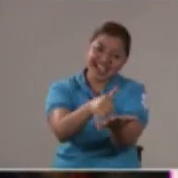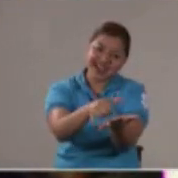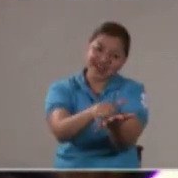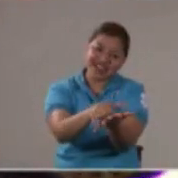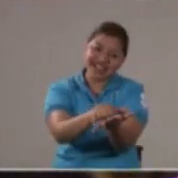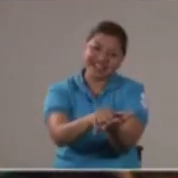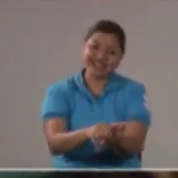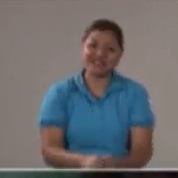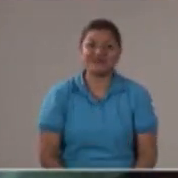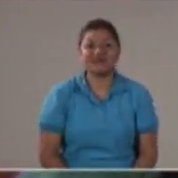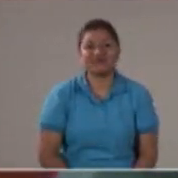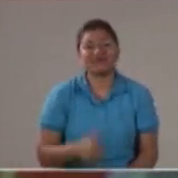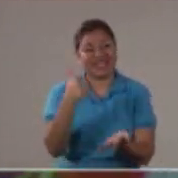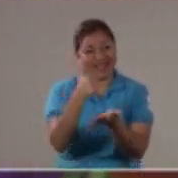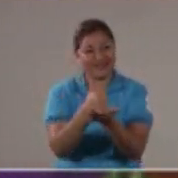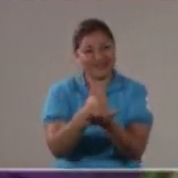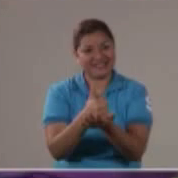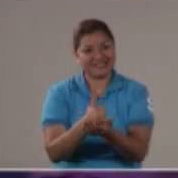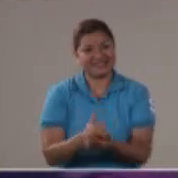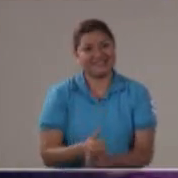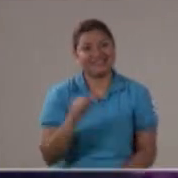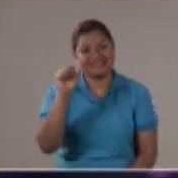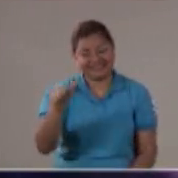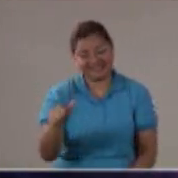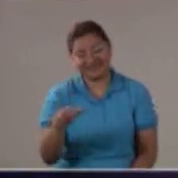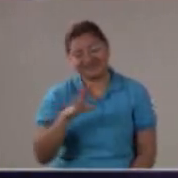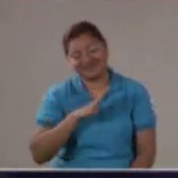¿Sí o no? Ah, no, así debe ser.